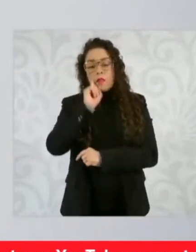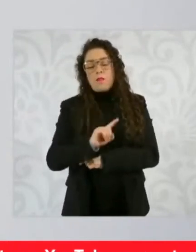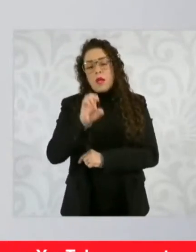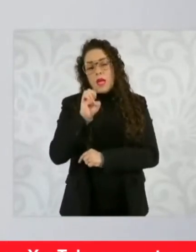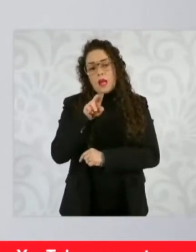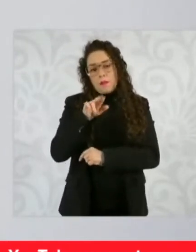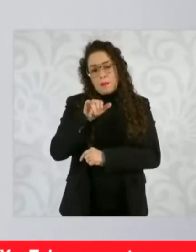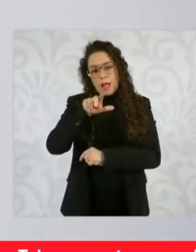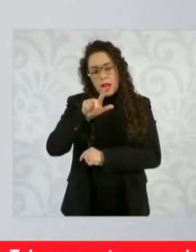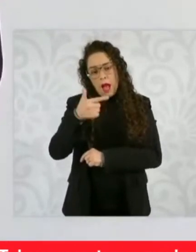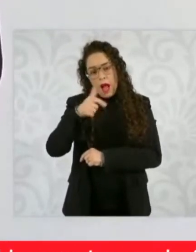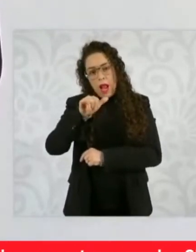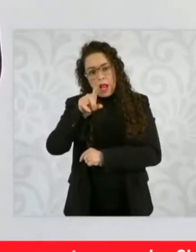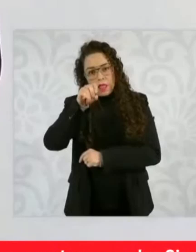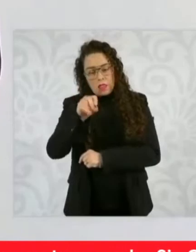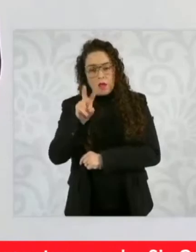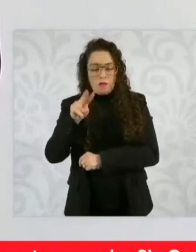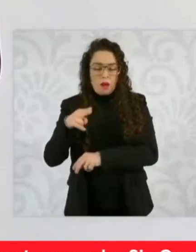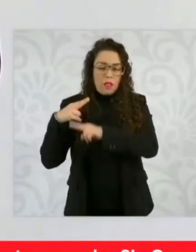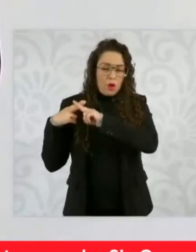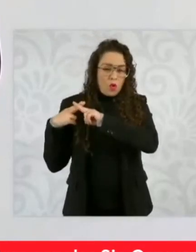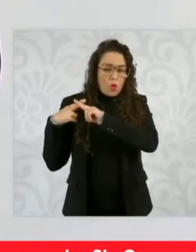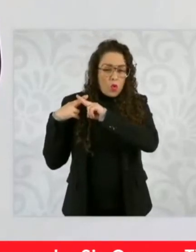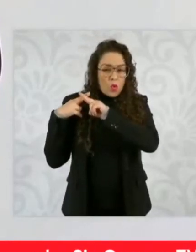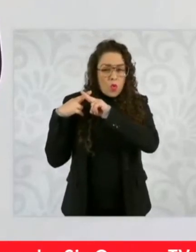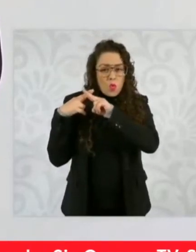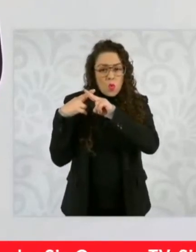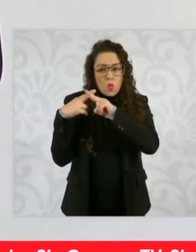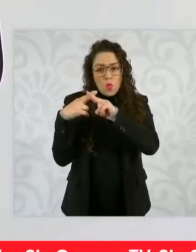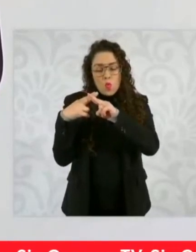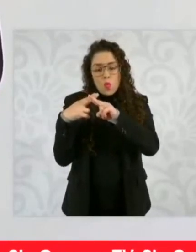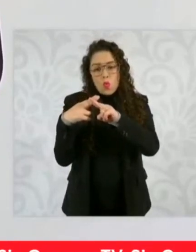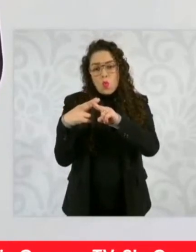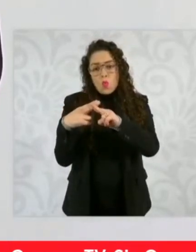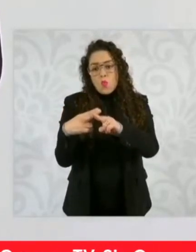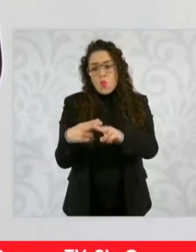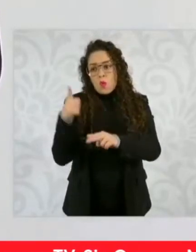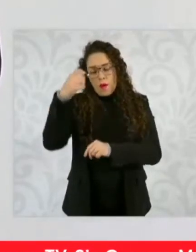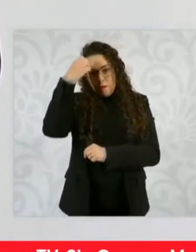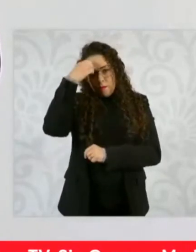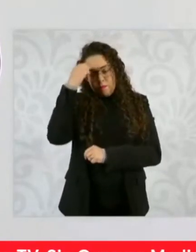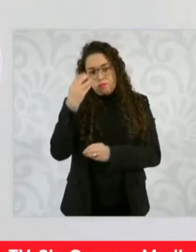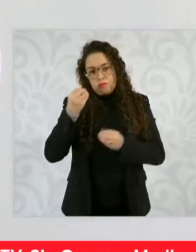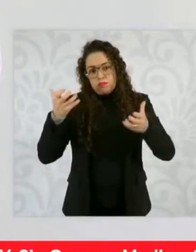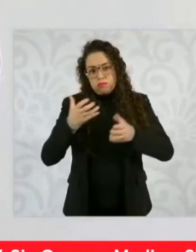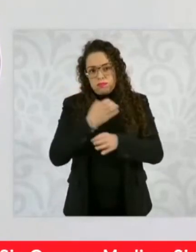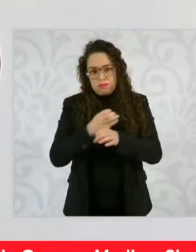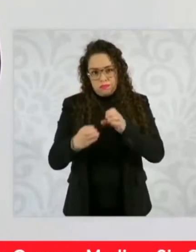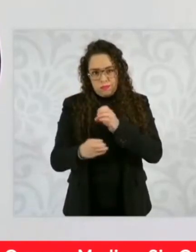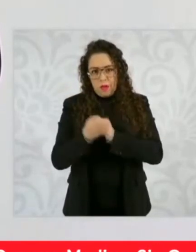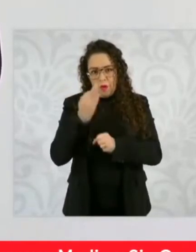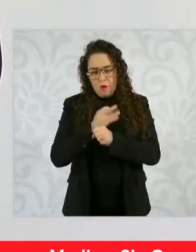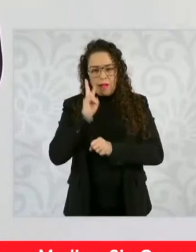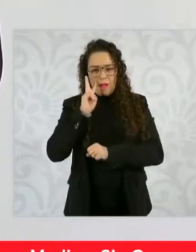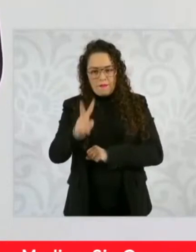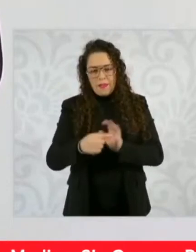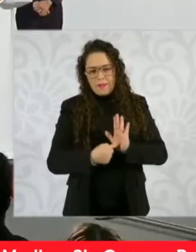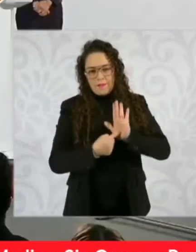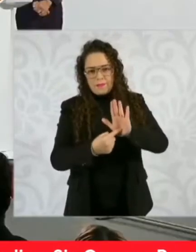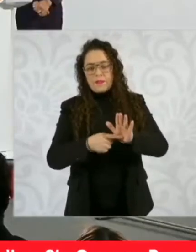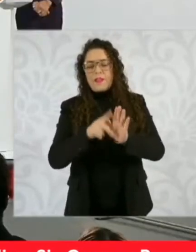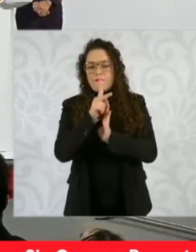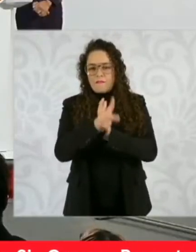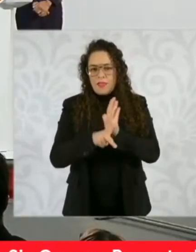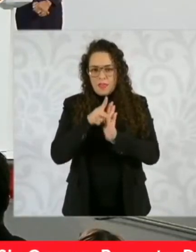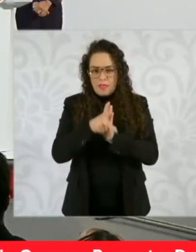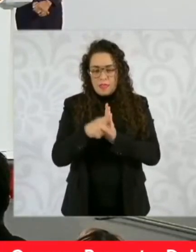tiene una larga trayectoria y les invito a ver esta cápsula para tener algunos nombres y algunos momentos claves de la